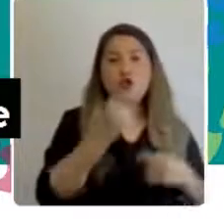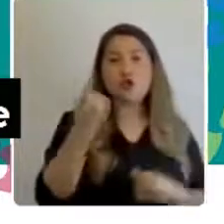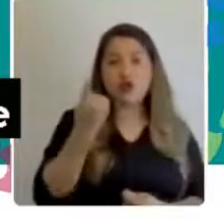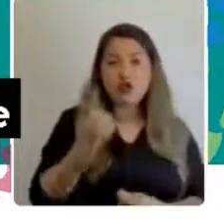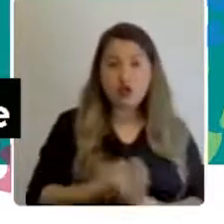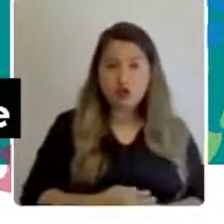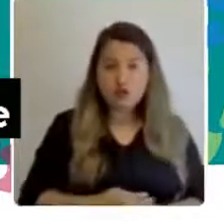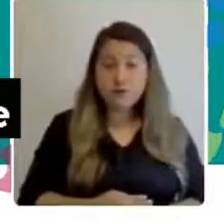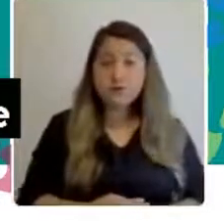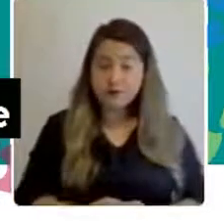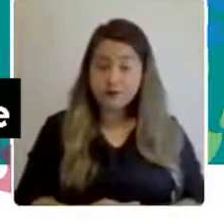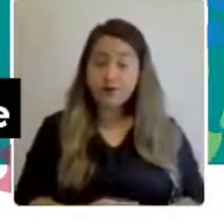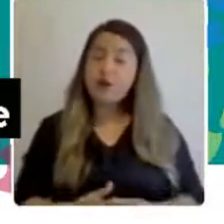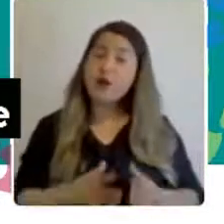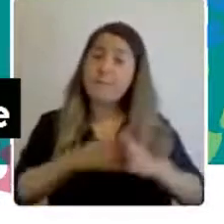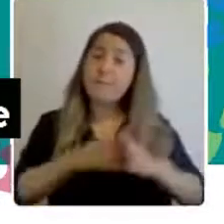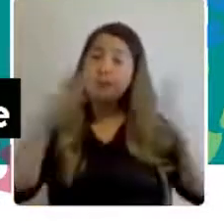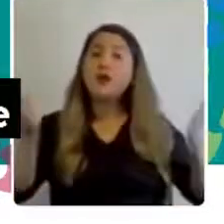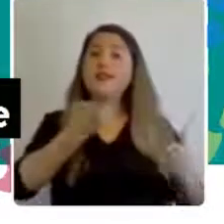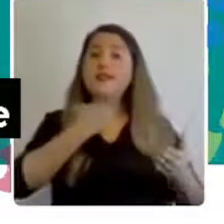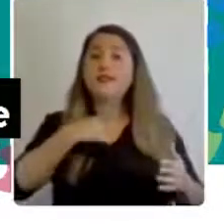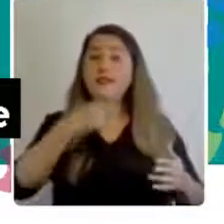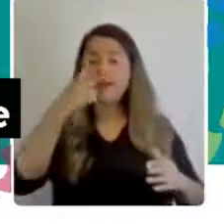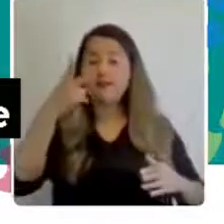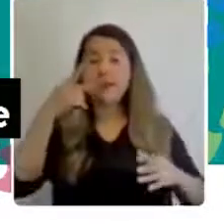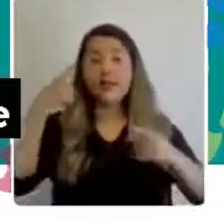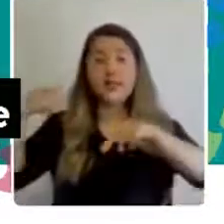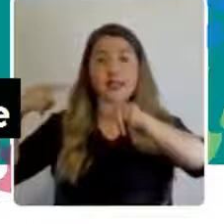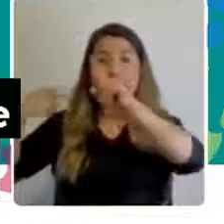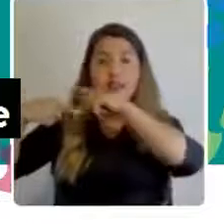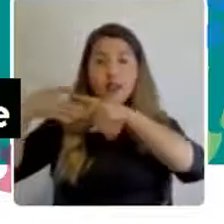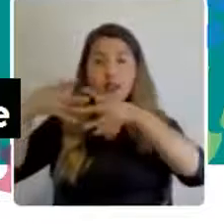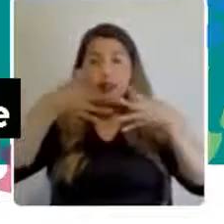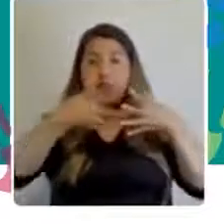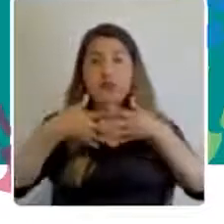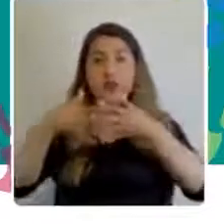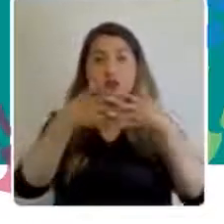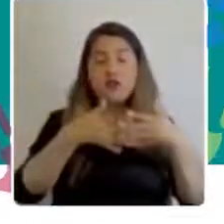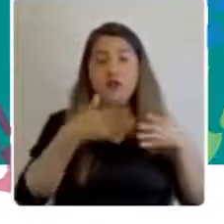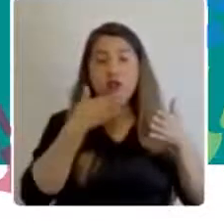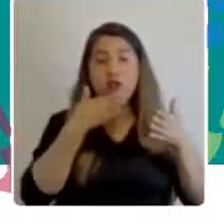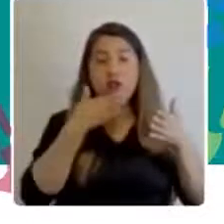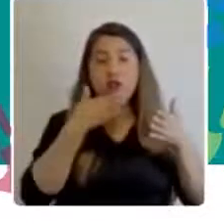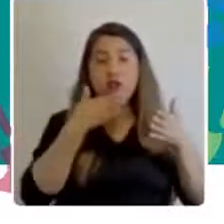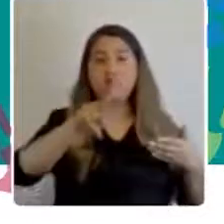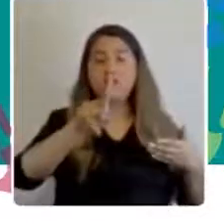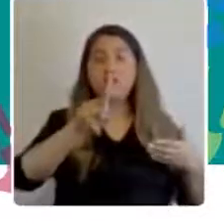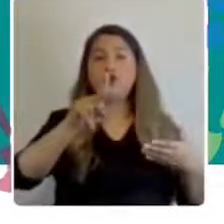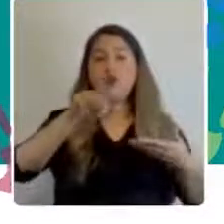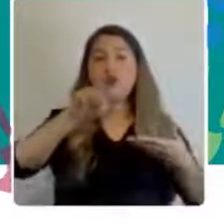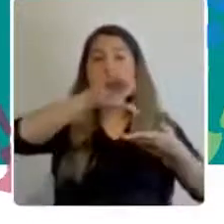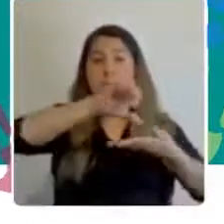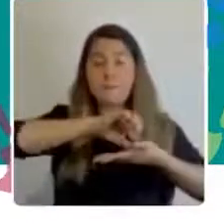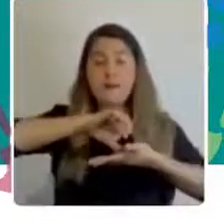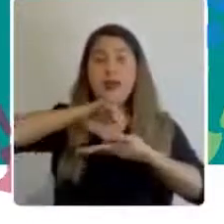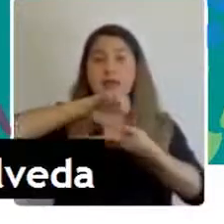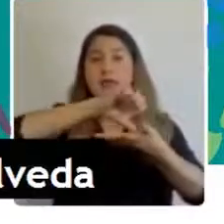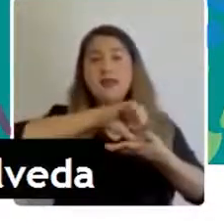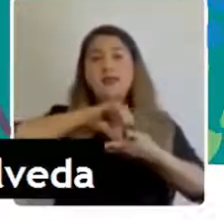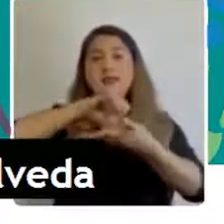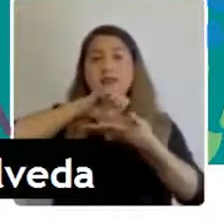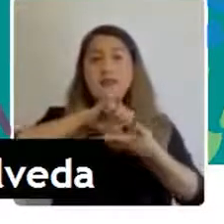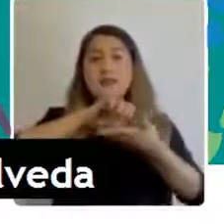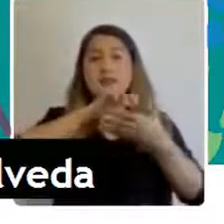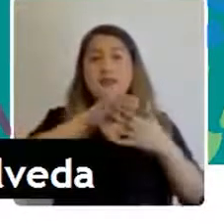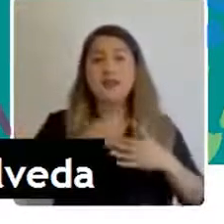Es muy interesante ver la historia de Estados Unidos y cómo su país fue pionero en el desarrollo de la legislación de medicamentos huérfanos